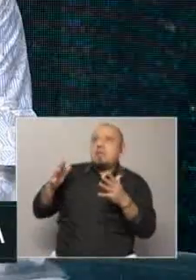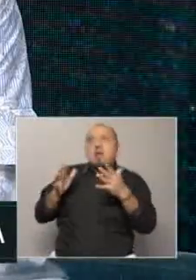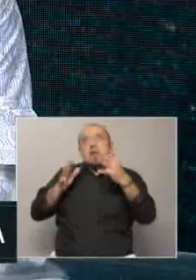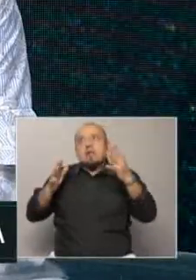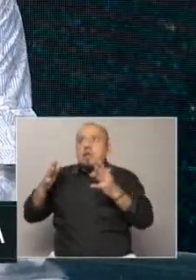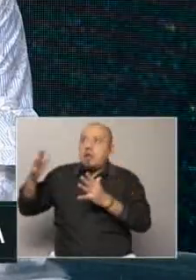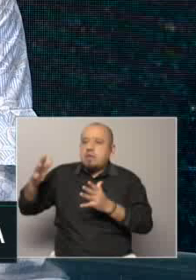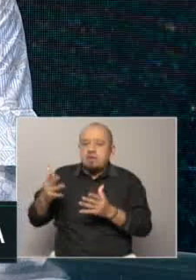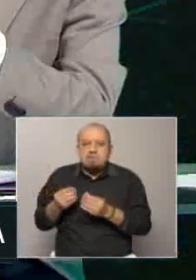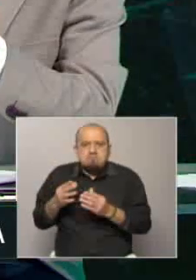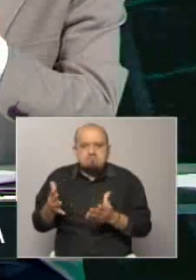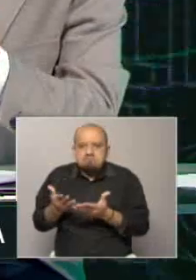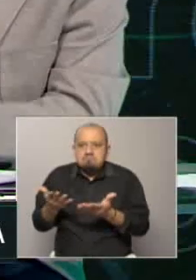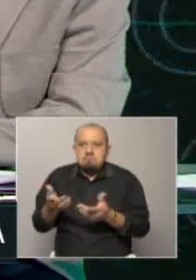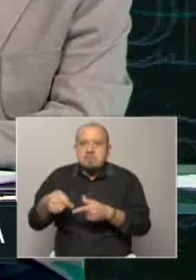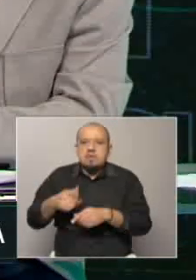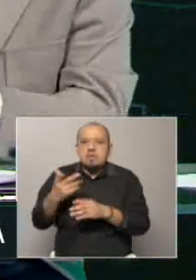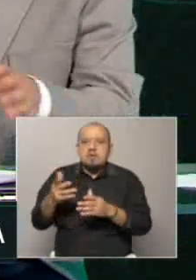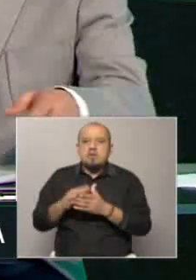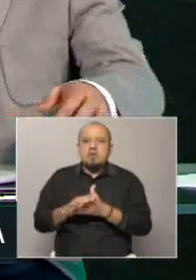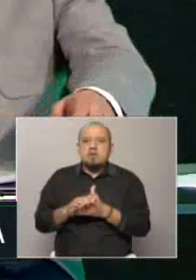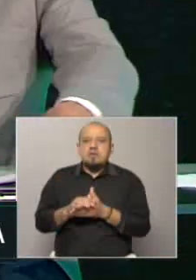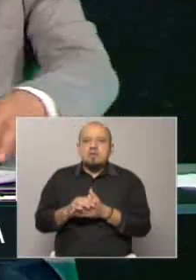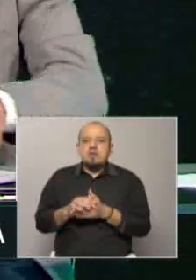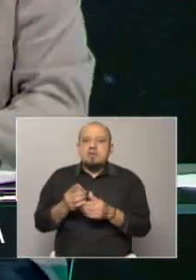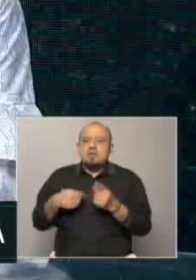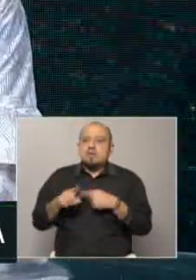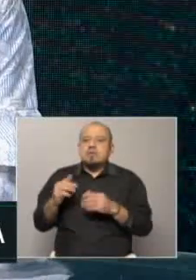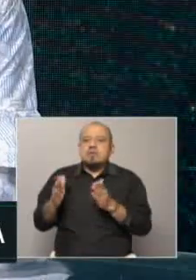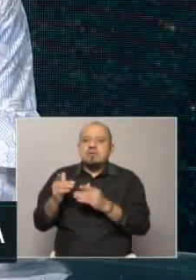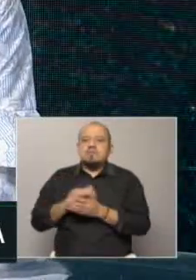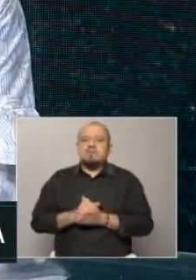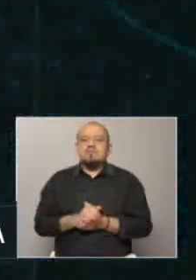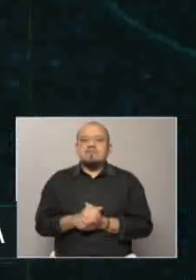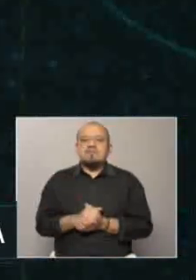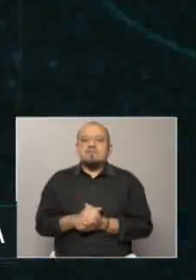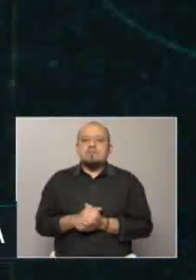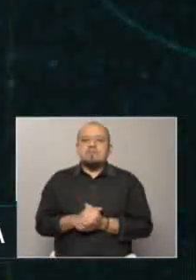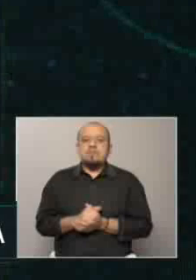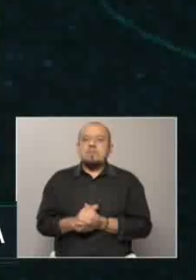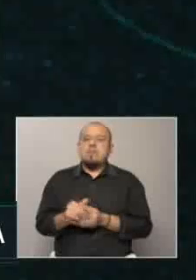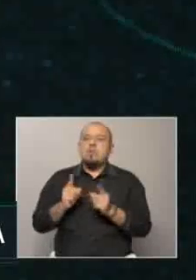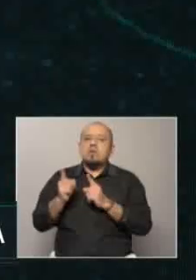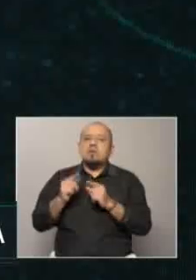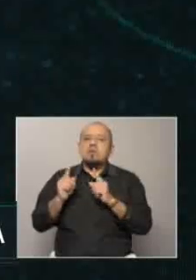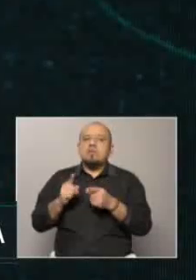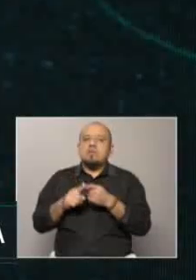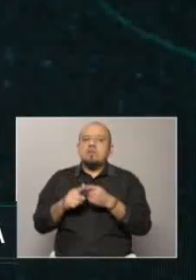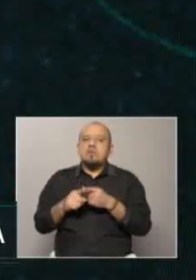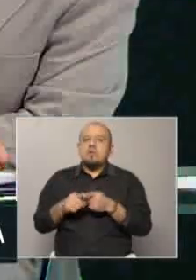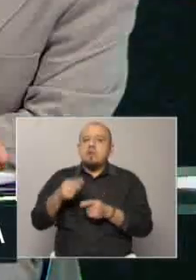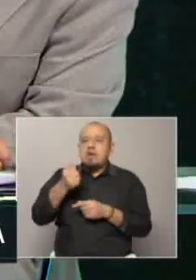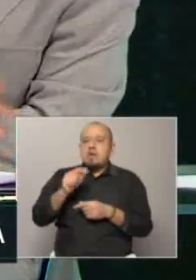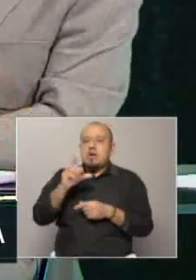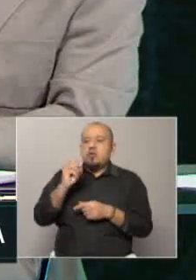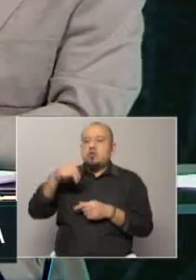que poner son monumentos. Monumentos grandes aparte, no hay que intentar, en cosas chicas. Pero bueno, alguna de las cosas que también pasaron tiene que ver con Verónica Alonso